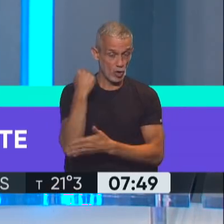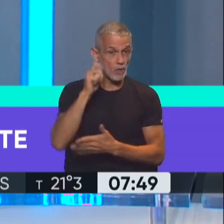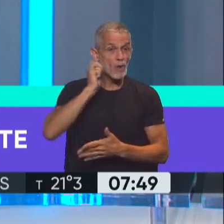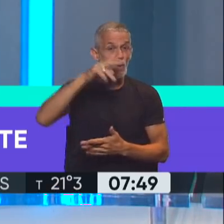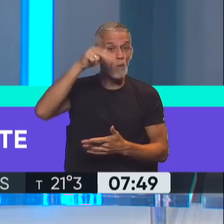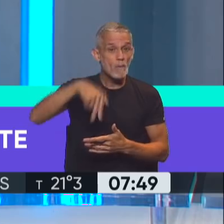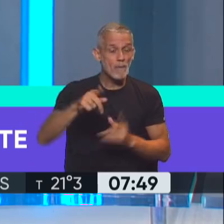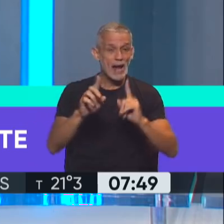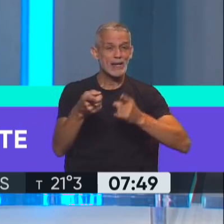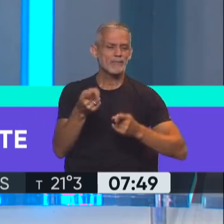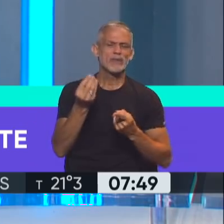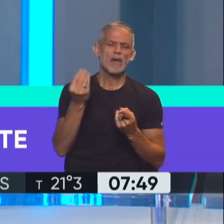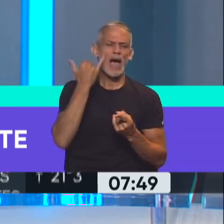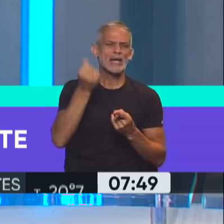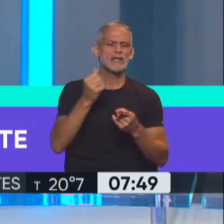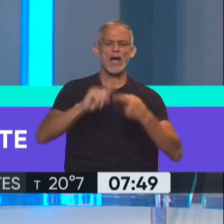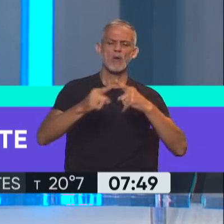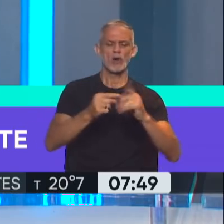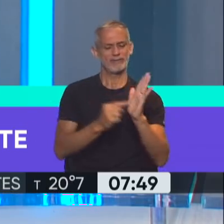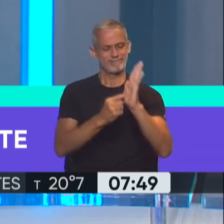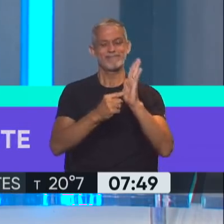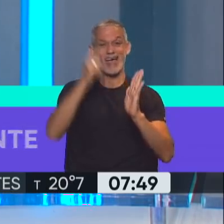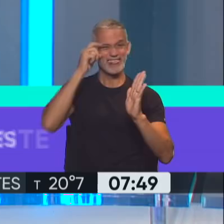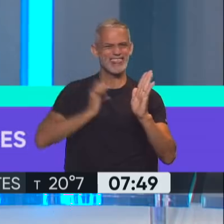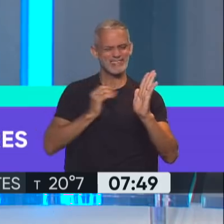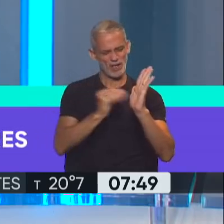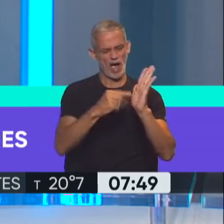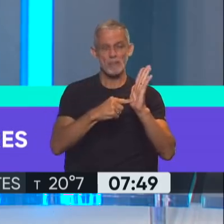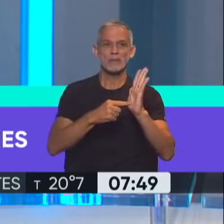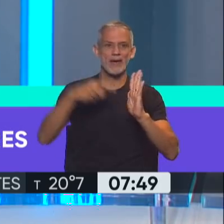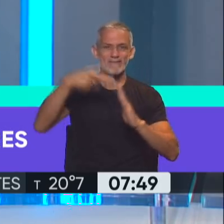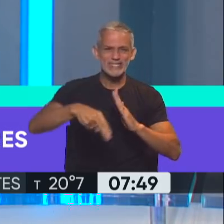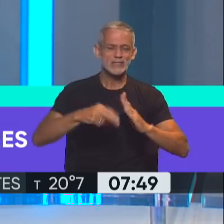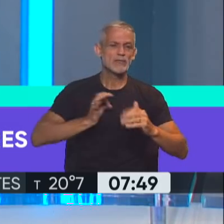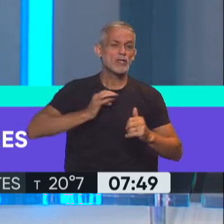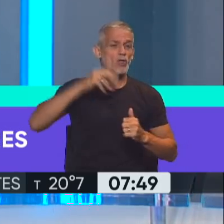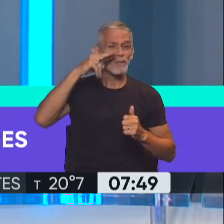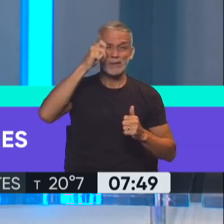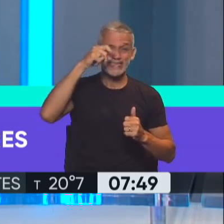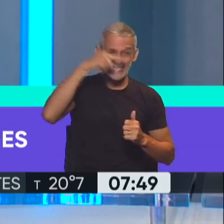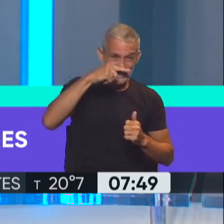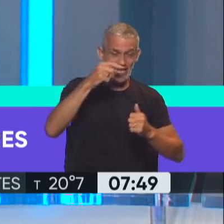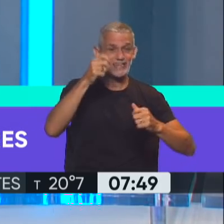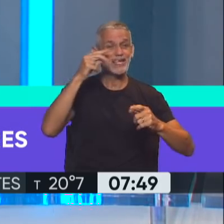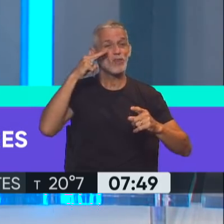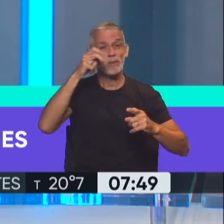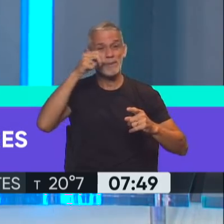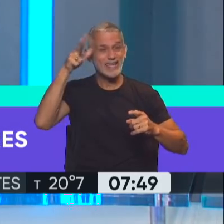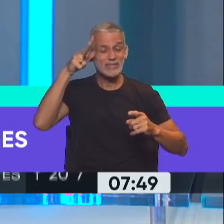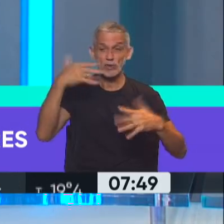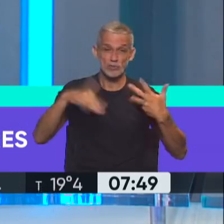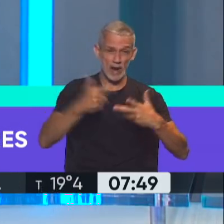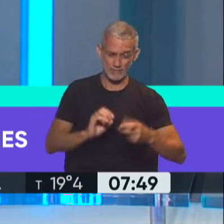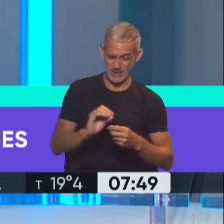por más que vos tengas este acuerdo a 10 años los vencimientos 2027 y 2028 van a ser tan